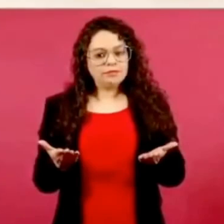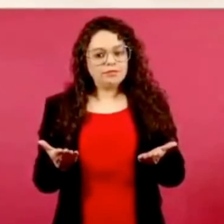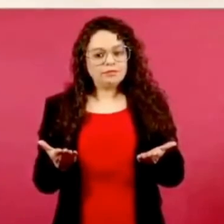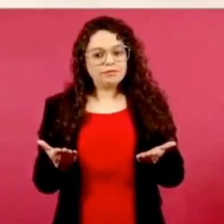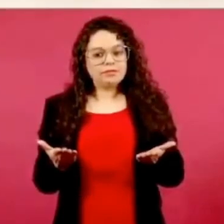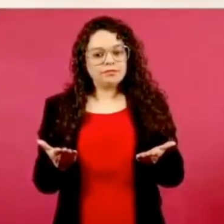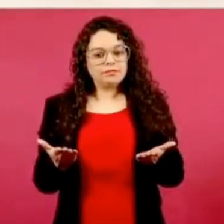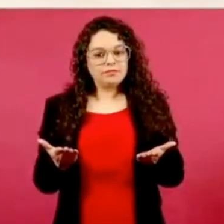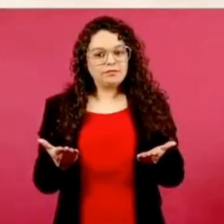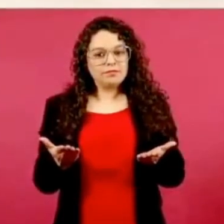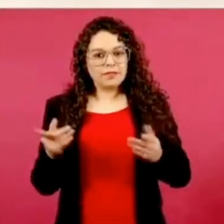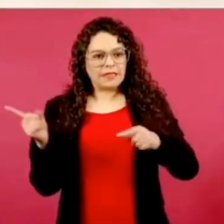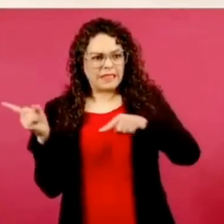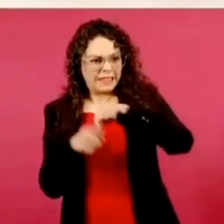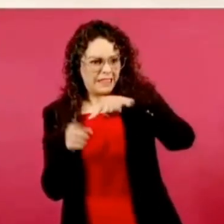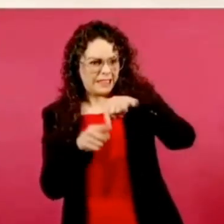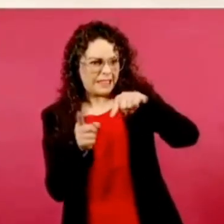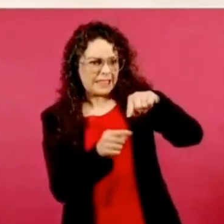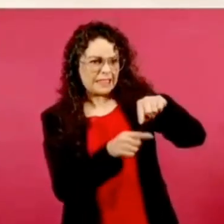se combate la corrupción